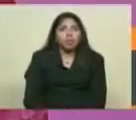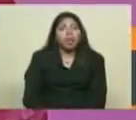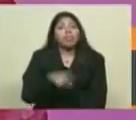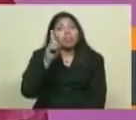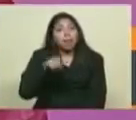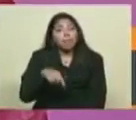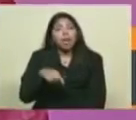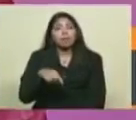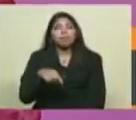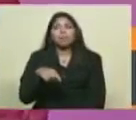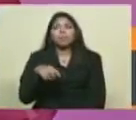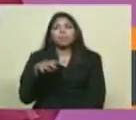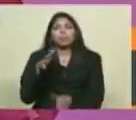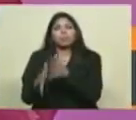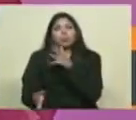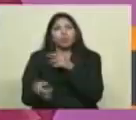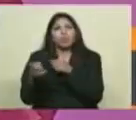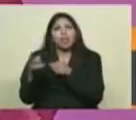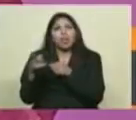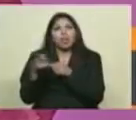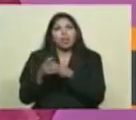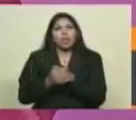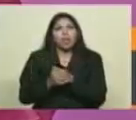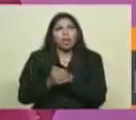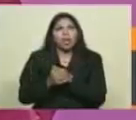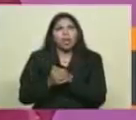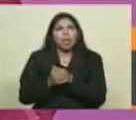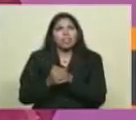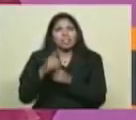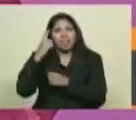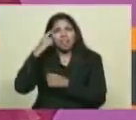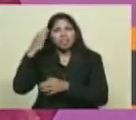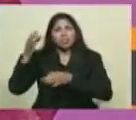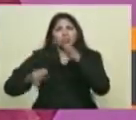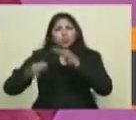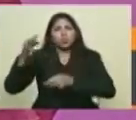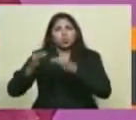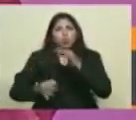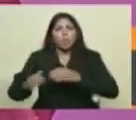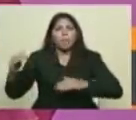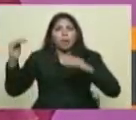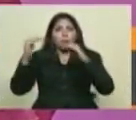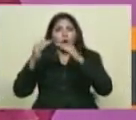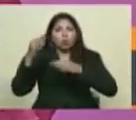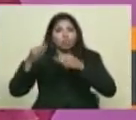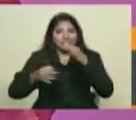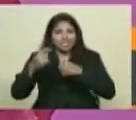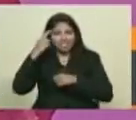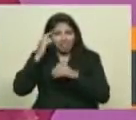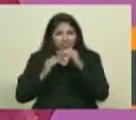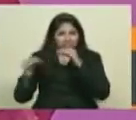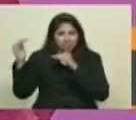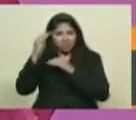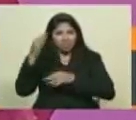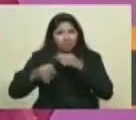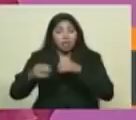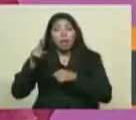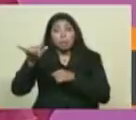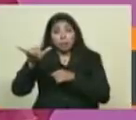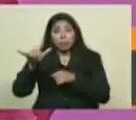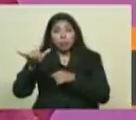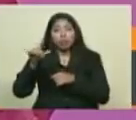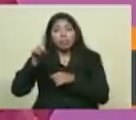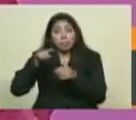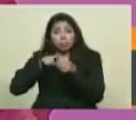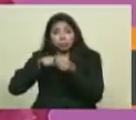Igualmente en la composición del Tribunal Supremo de Justicia. En la composición del Tribunal Supremo